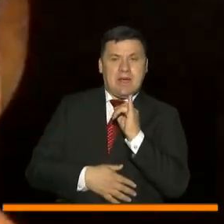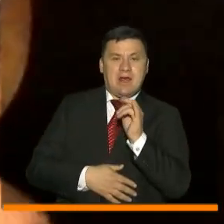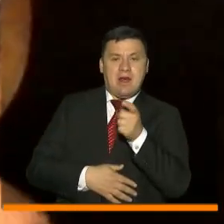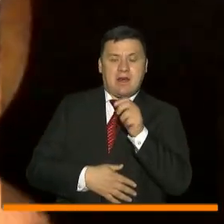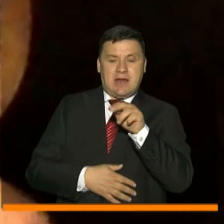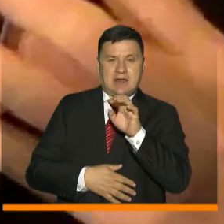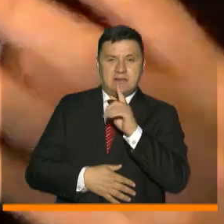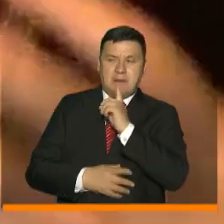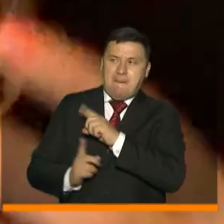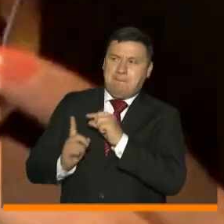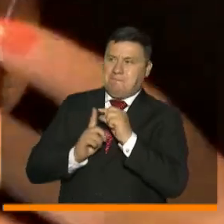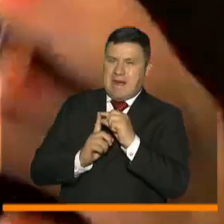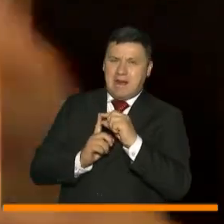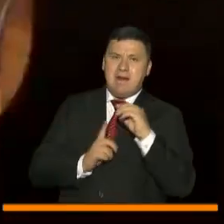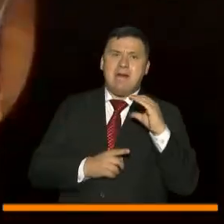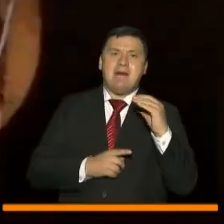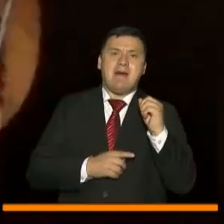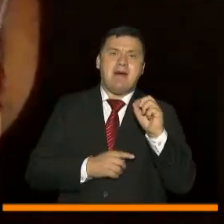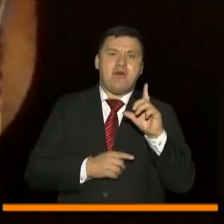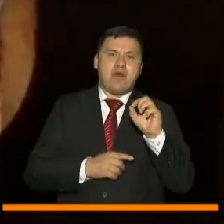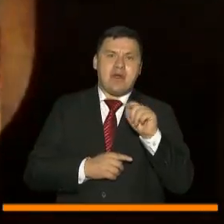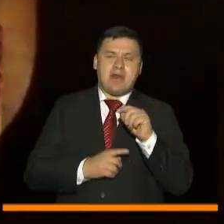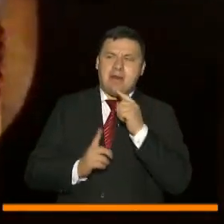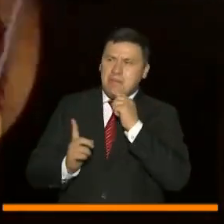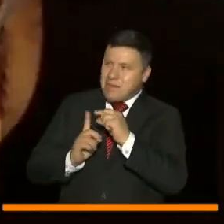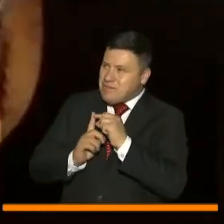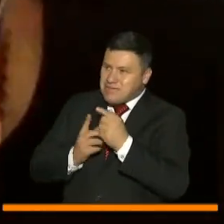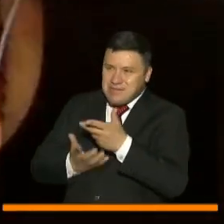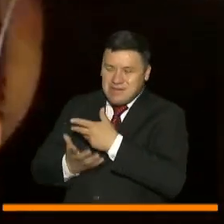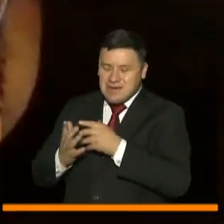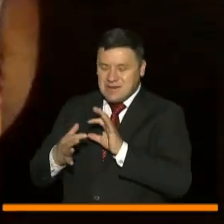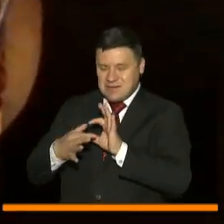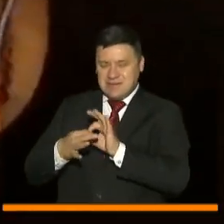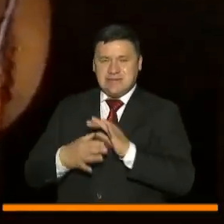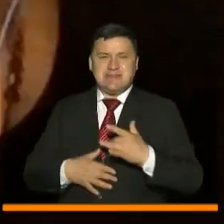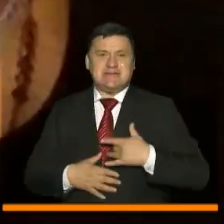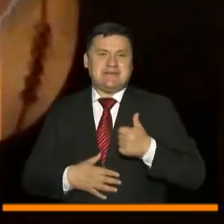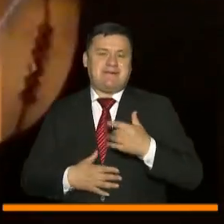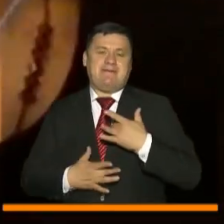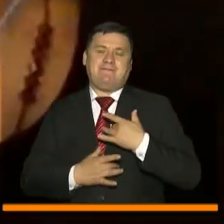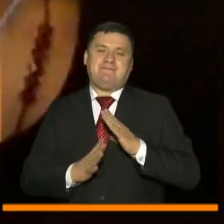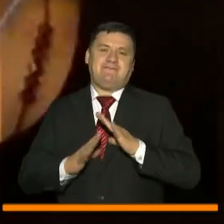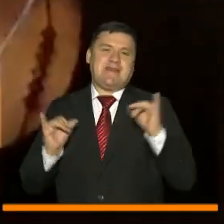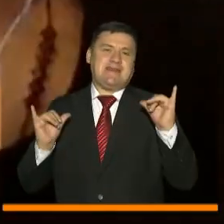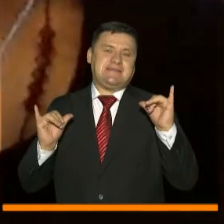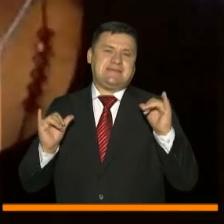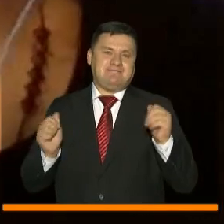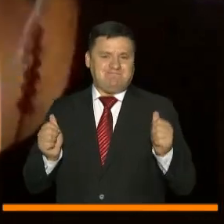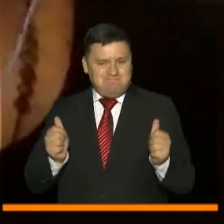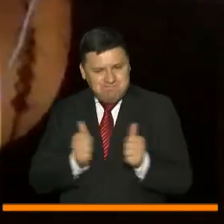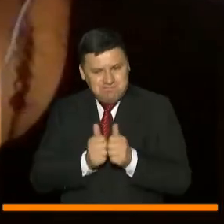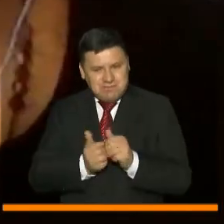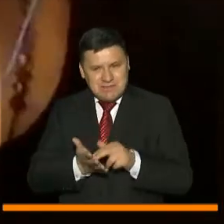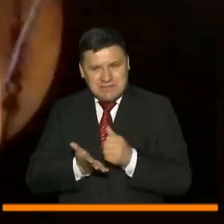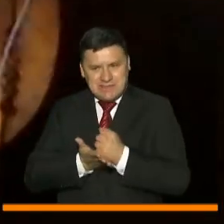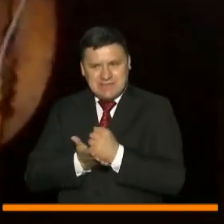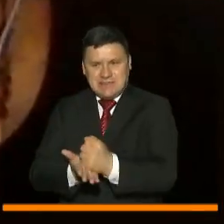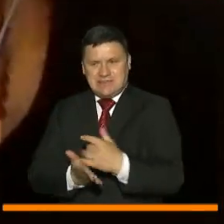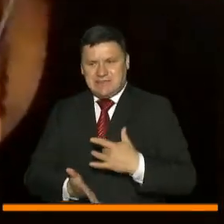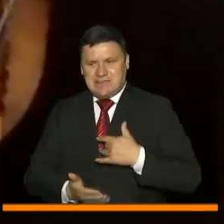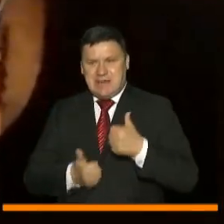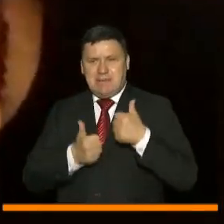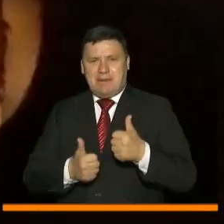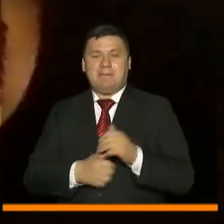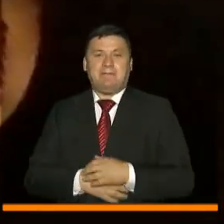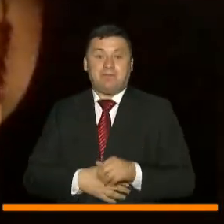sus palabras siempre generosas, nos hacen que podamos hacer equipo y nos sentimos muy felices de poder estar en Ayudarnos Hace Bien.